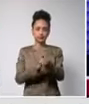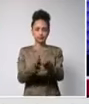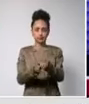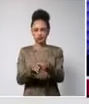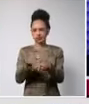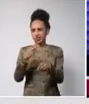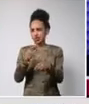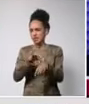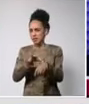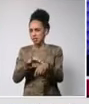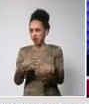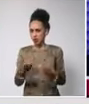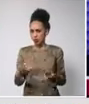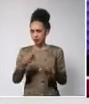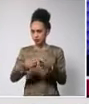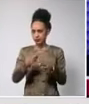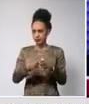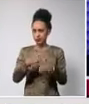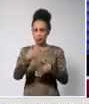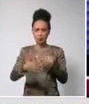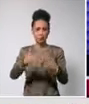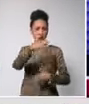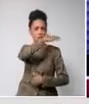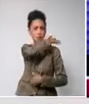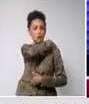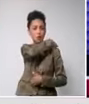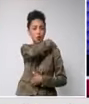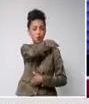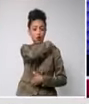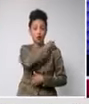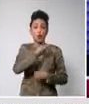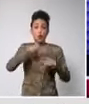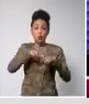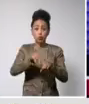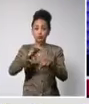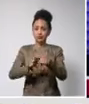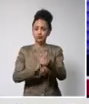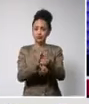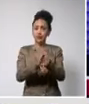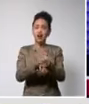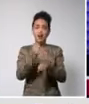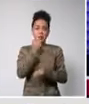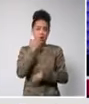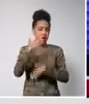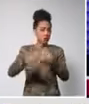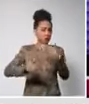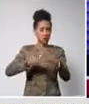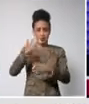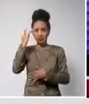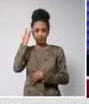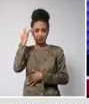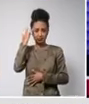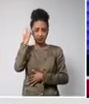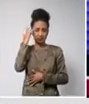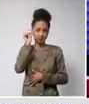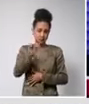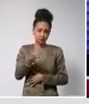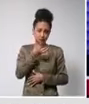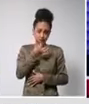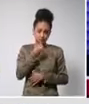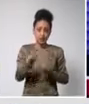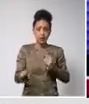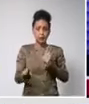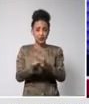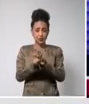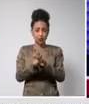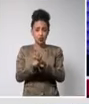enfermedad pulmonar obstructiva crónica, además de una demencia senil. Comenzó sus síntomas dados